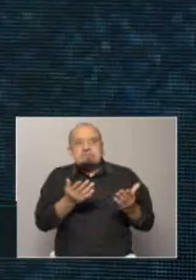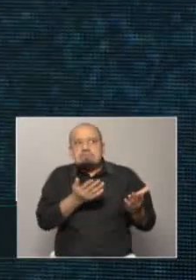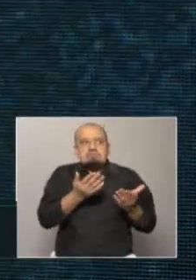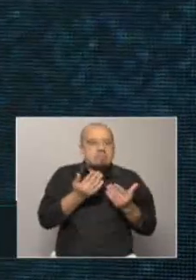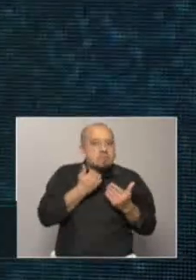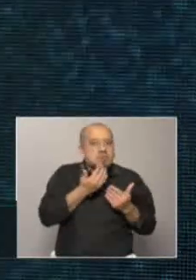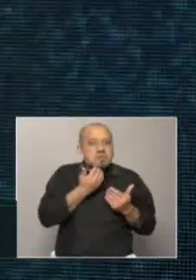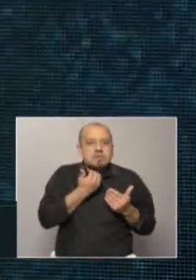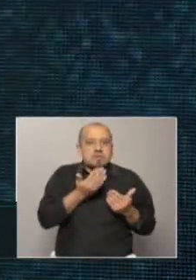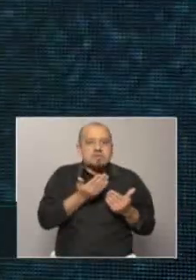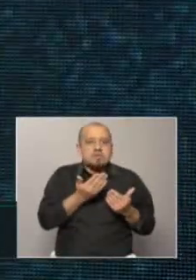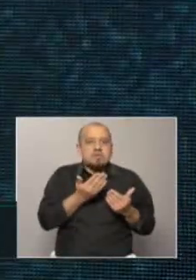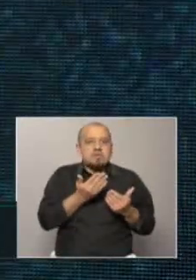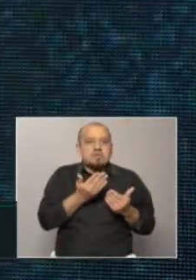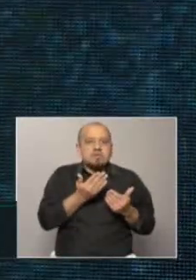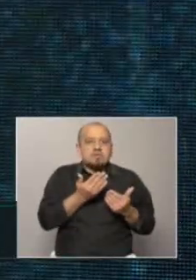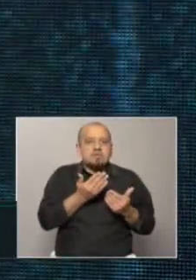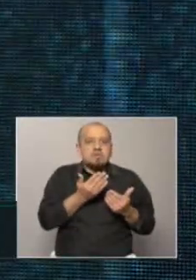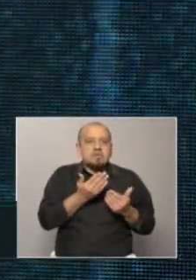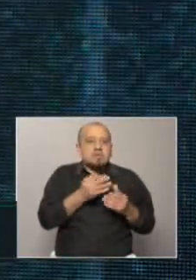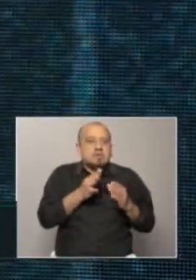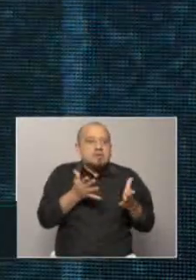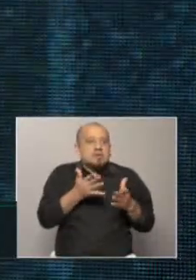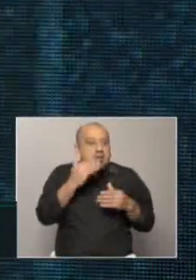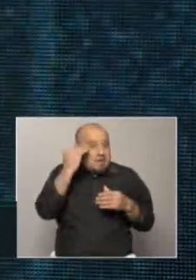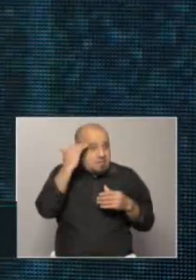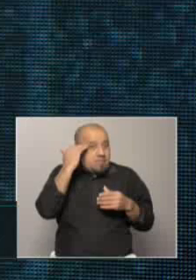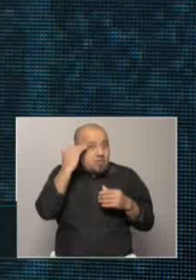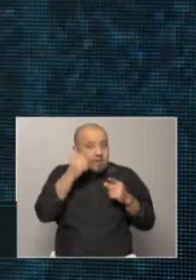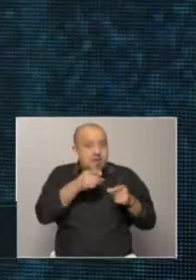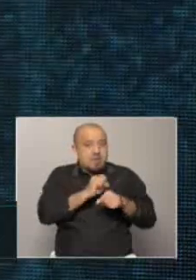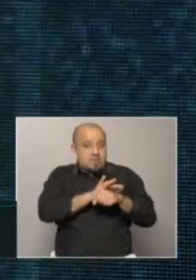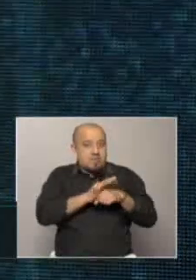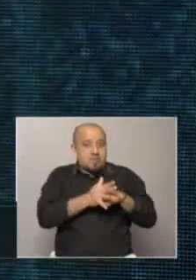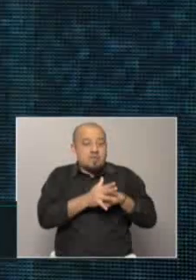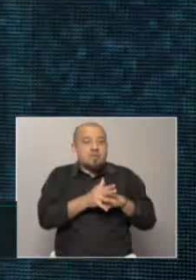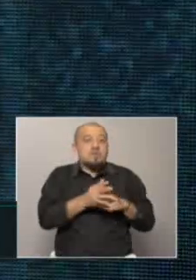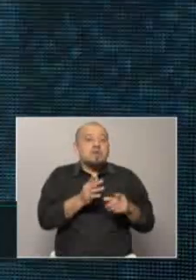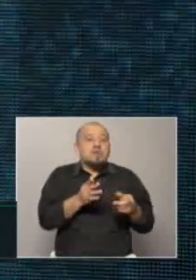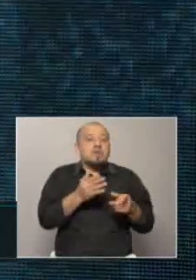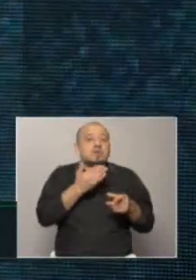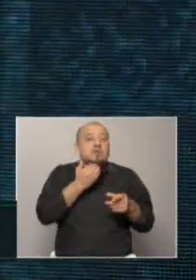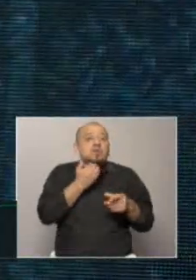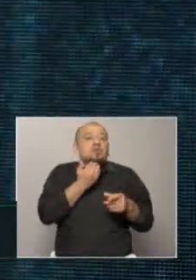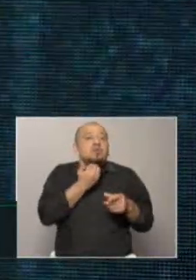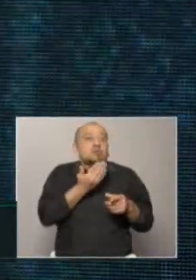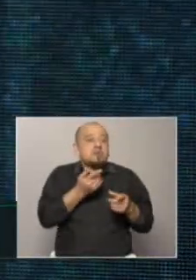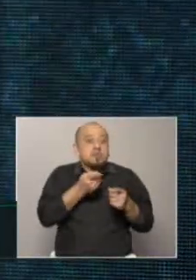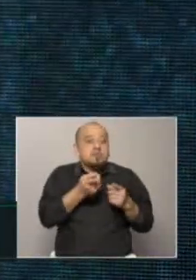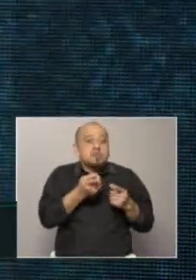parece que nos va a quedar en la memoria seguro esta pandemia. No sé si es tan necesario como